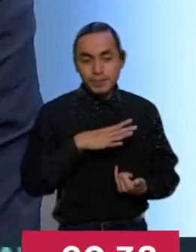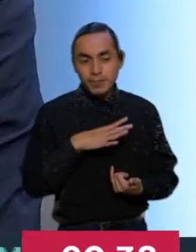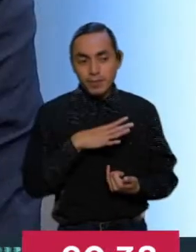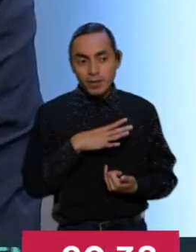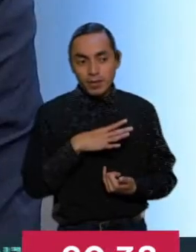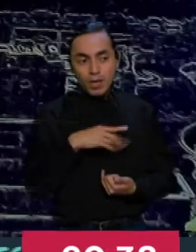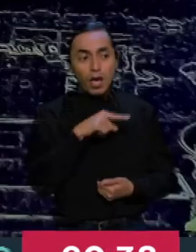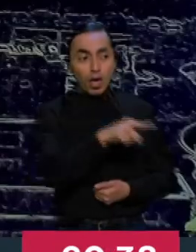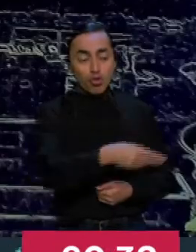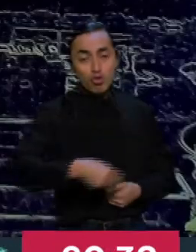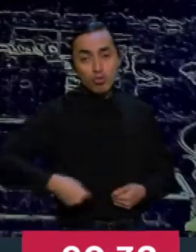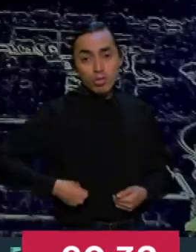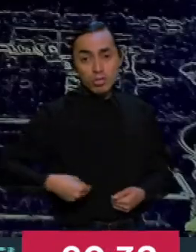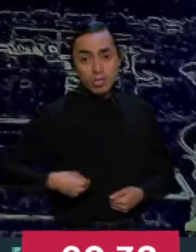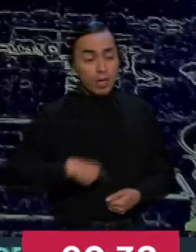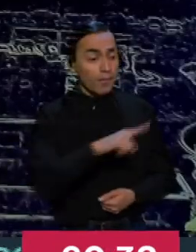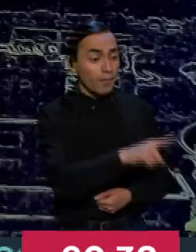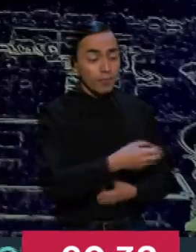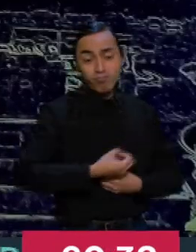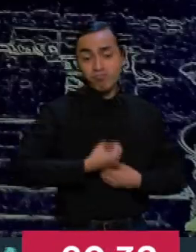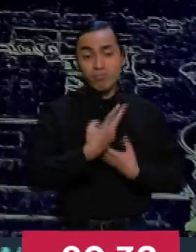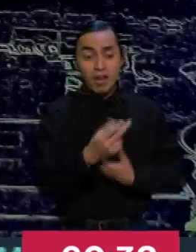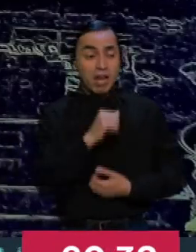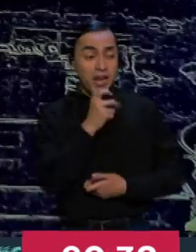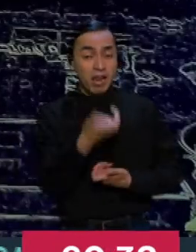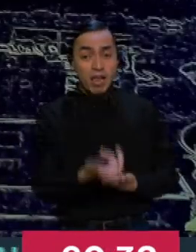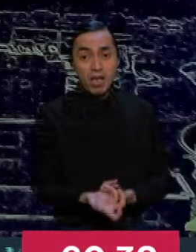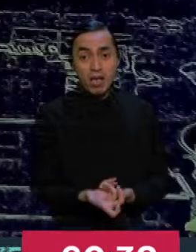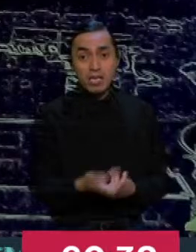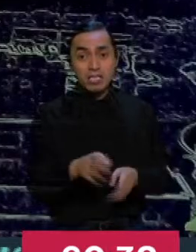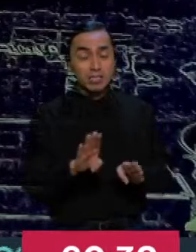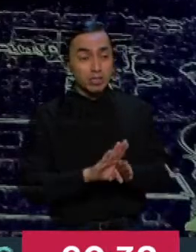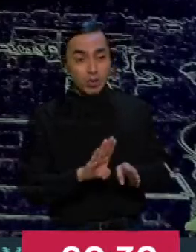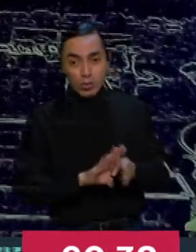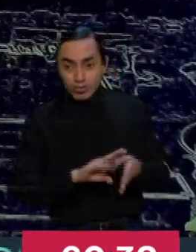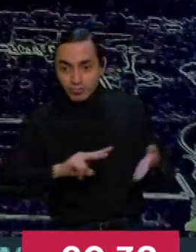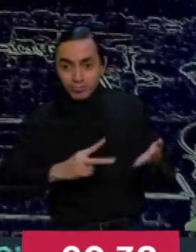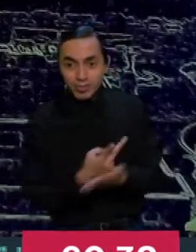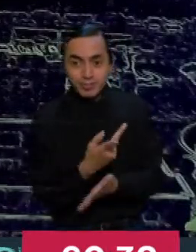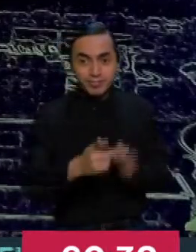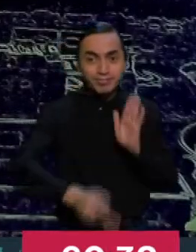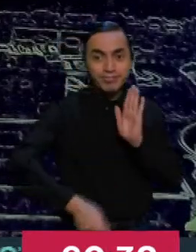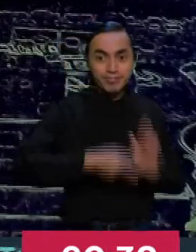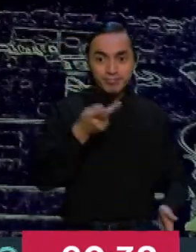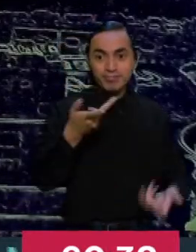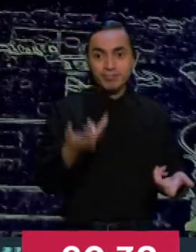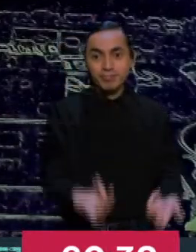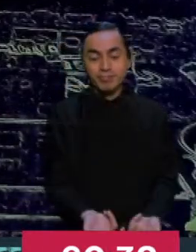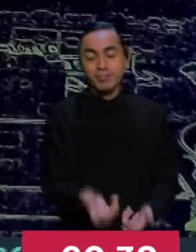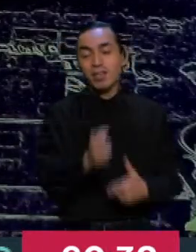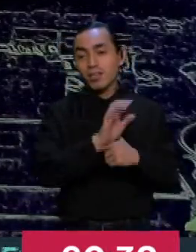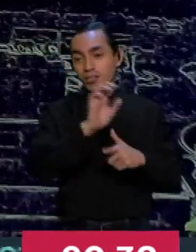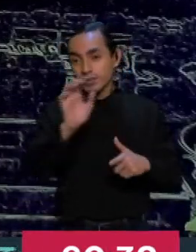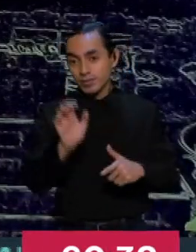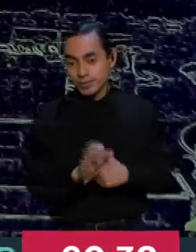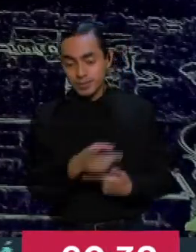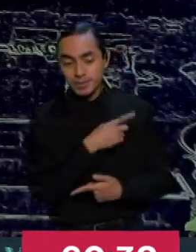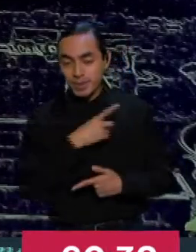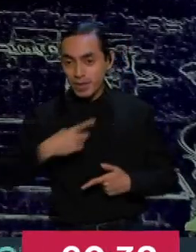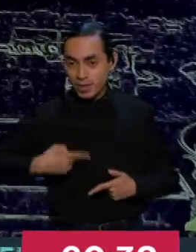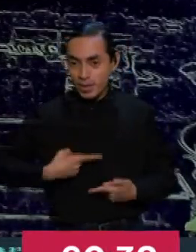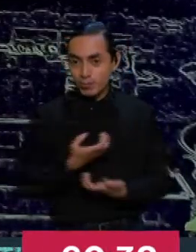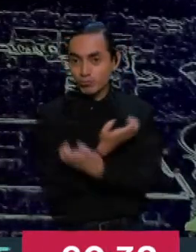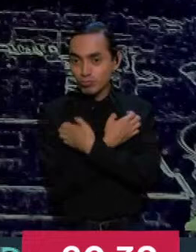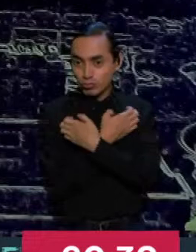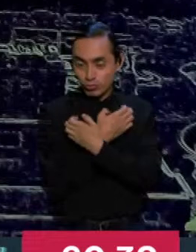bueno, tú tienes la culpa y no dijiste nada. Es como revictimizar. Claro. Entonces tendríamos que educar desde